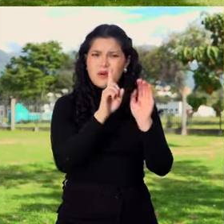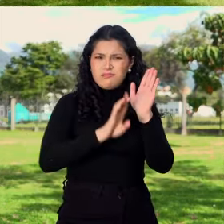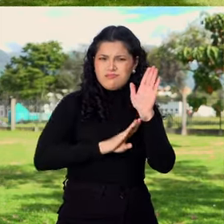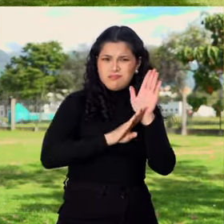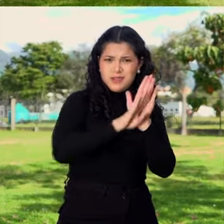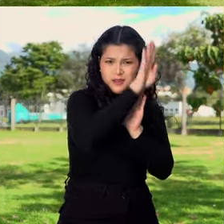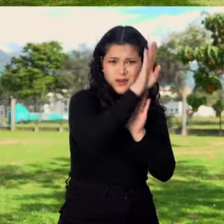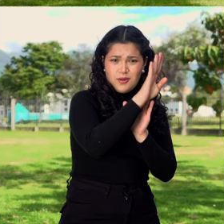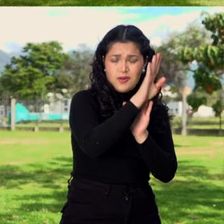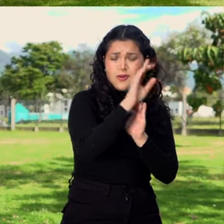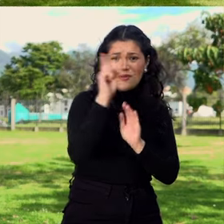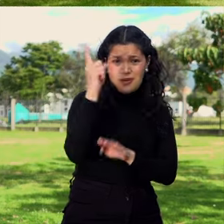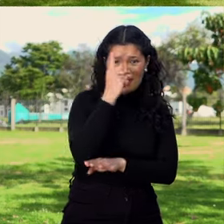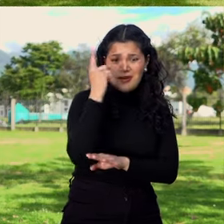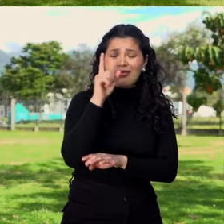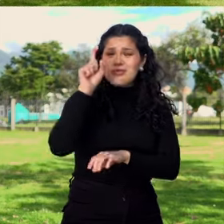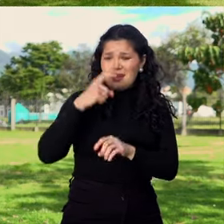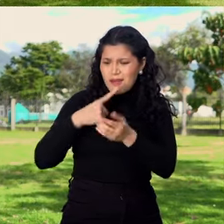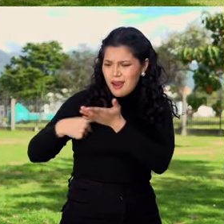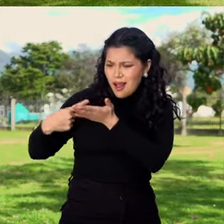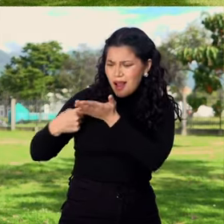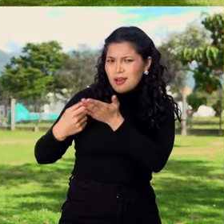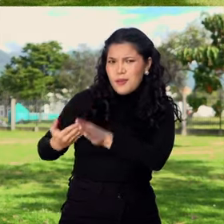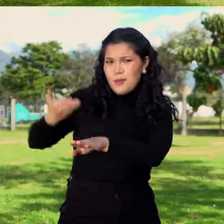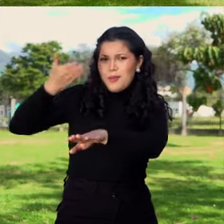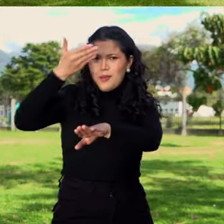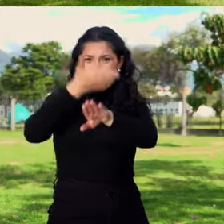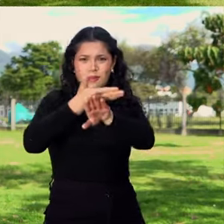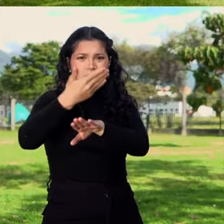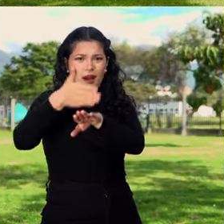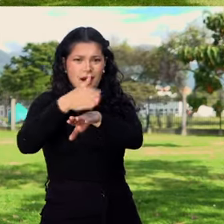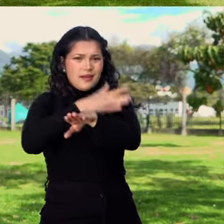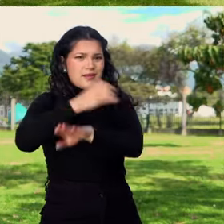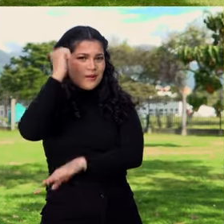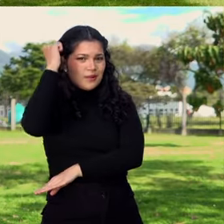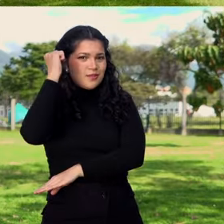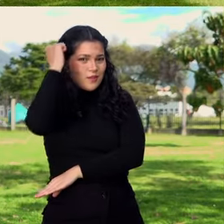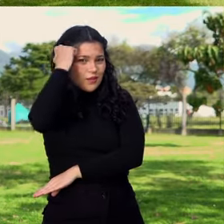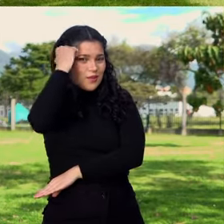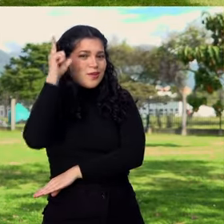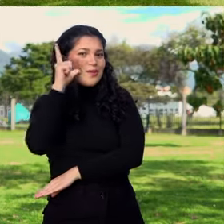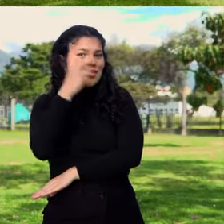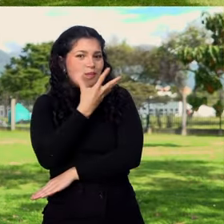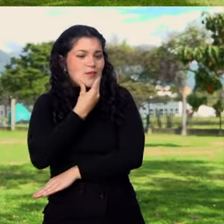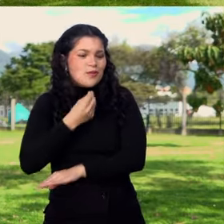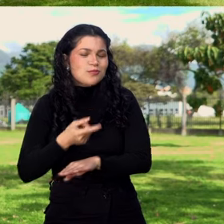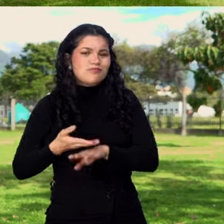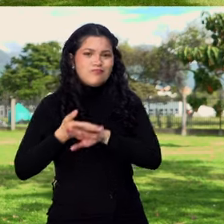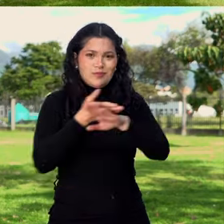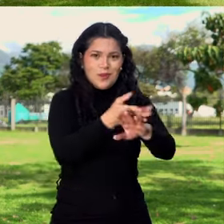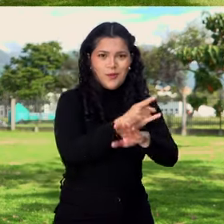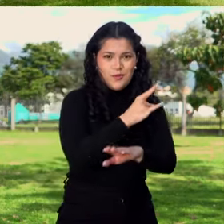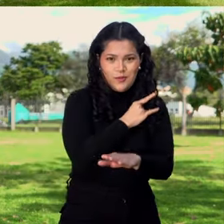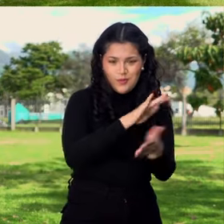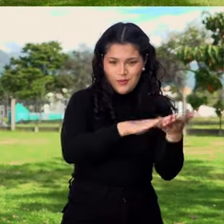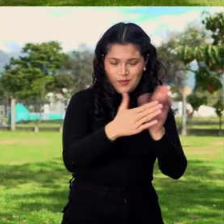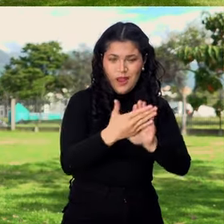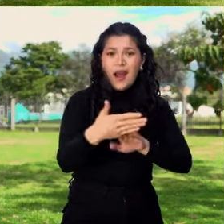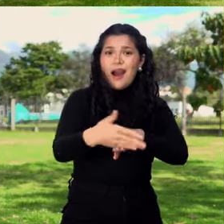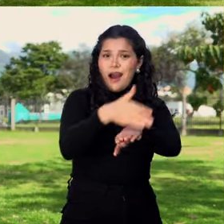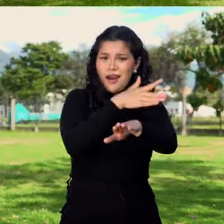dialogar con la propuesta que el rector Leopoldo múnera realizó a la comunidad Universitaria y que fue